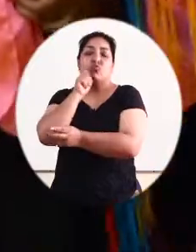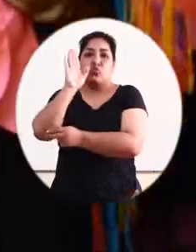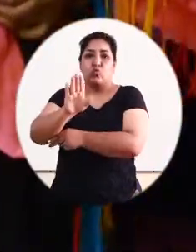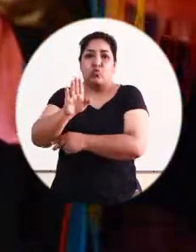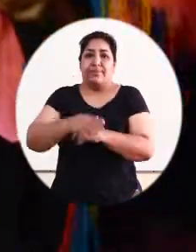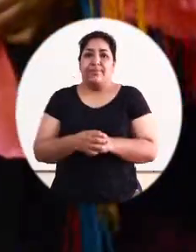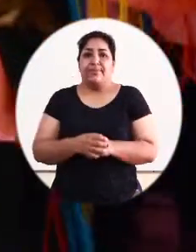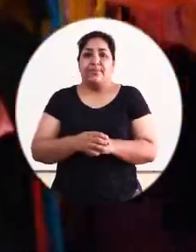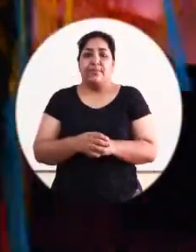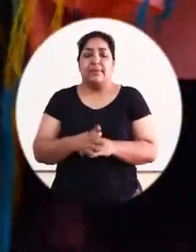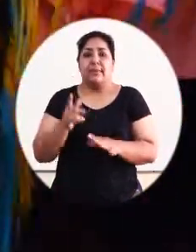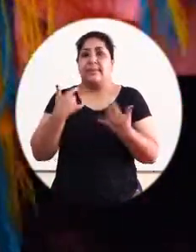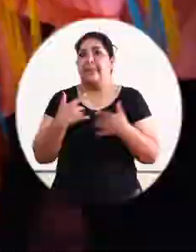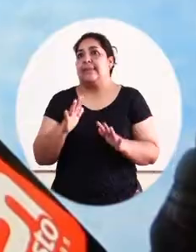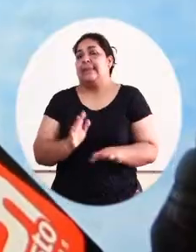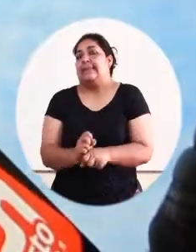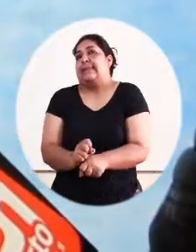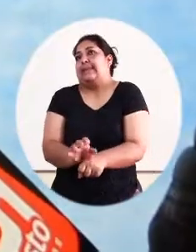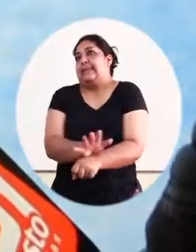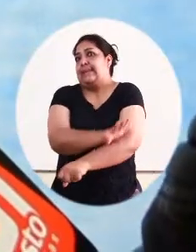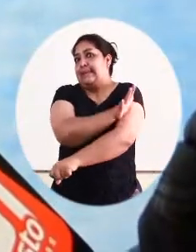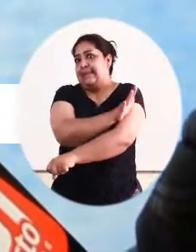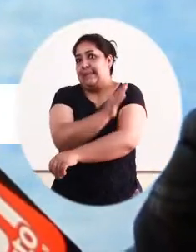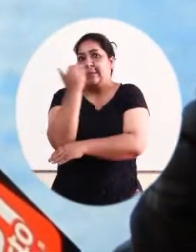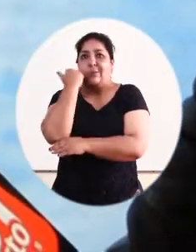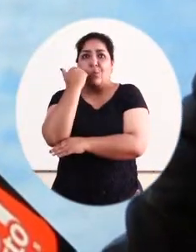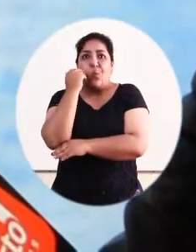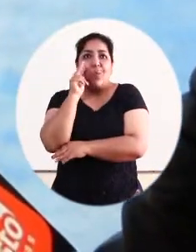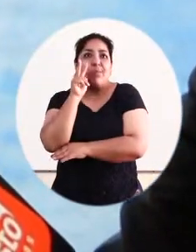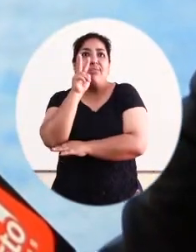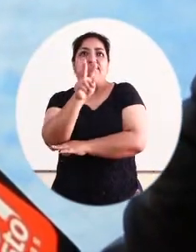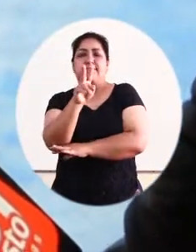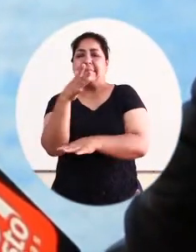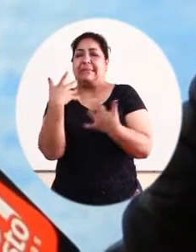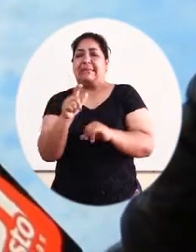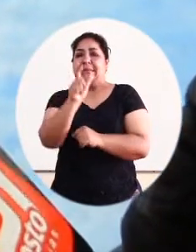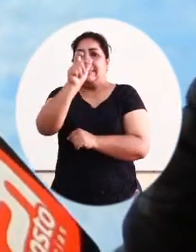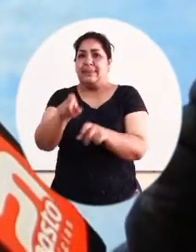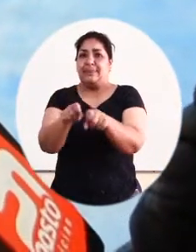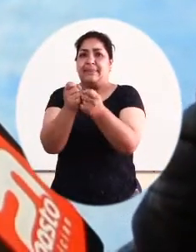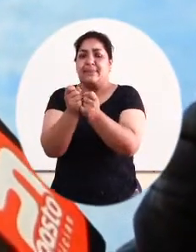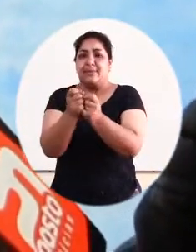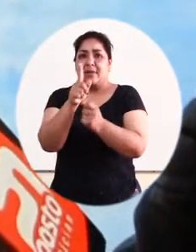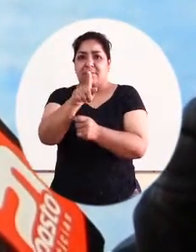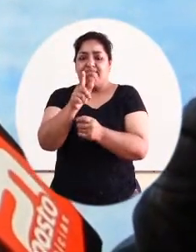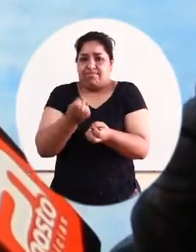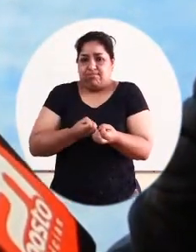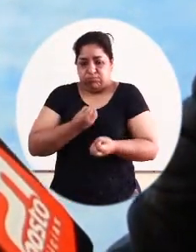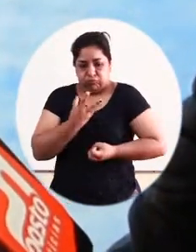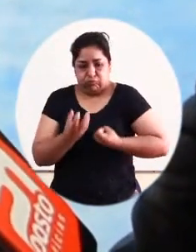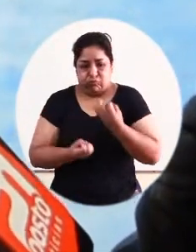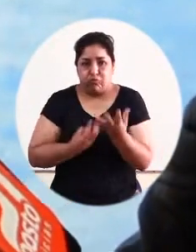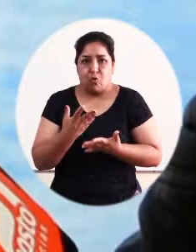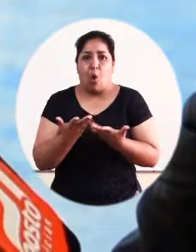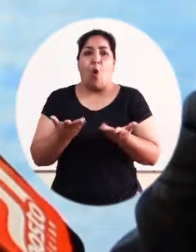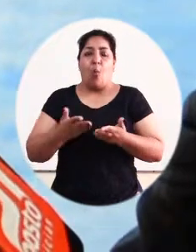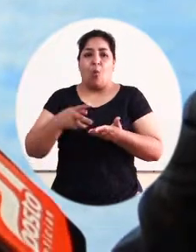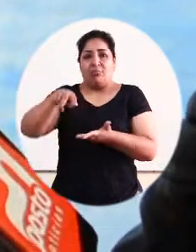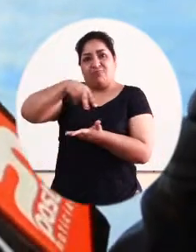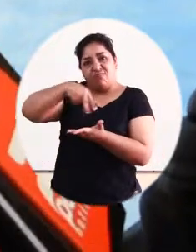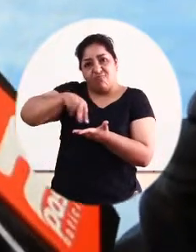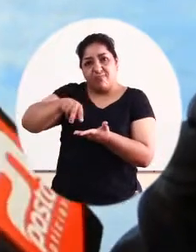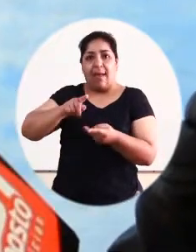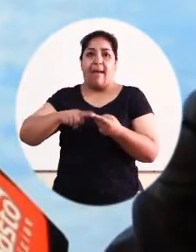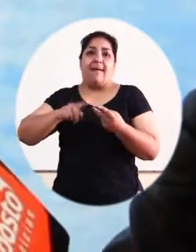marco del conflicto armado víctimas de violencias expresar a través